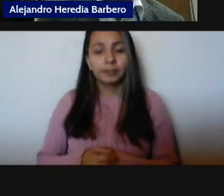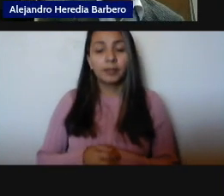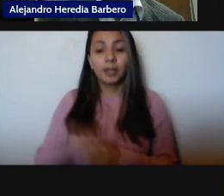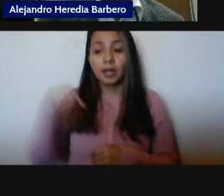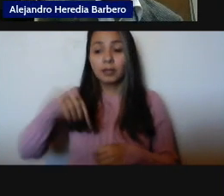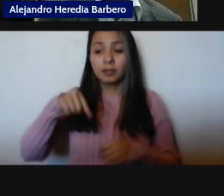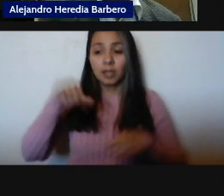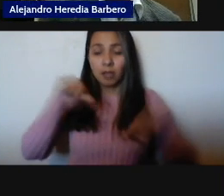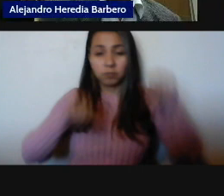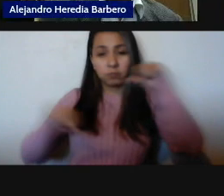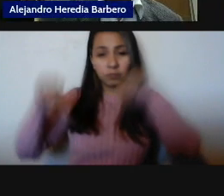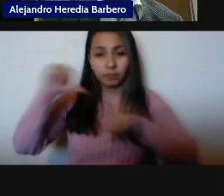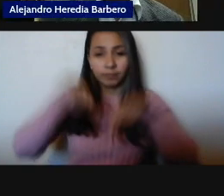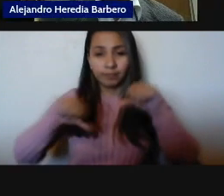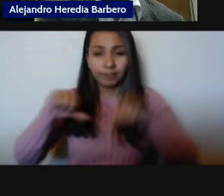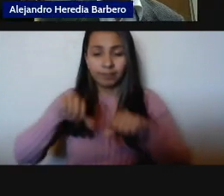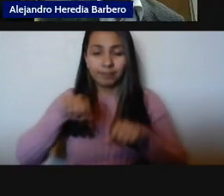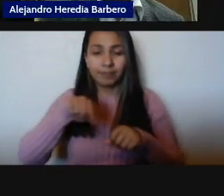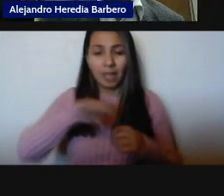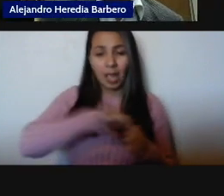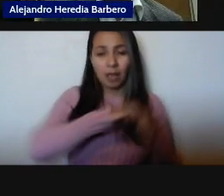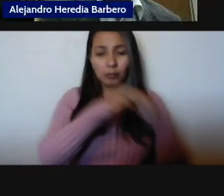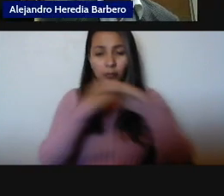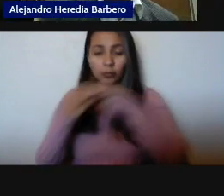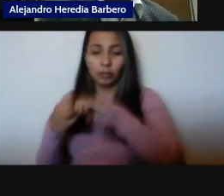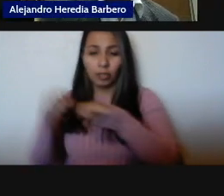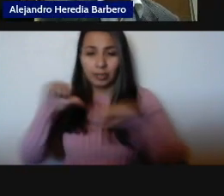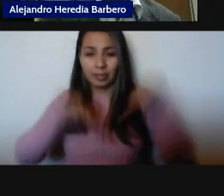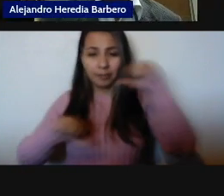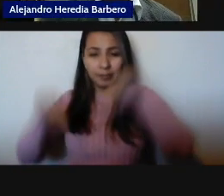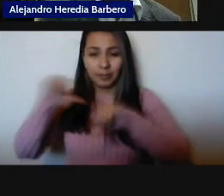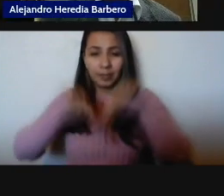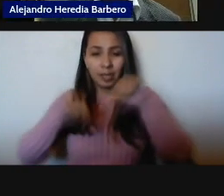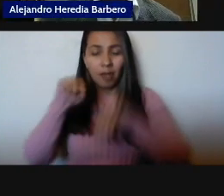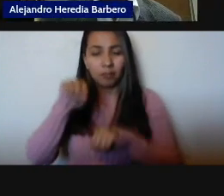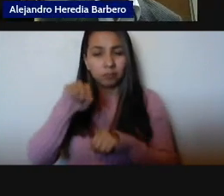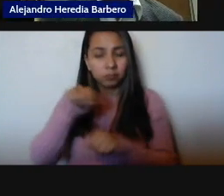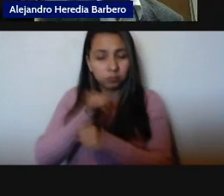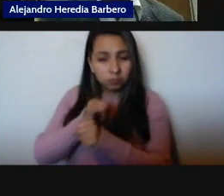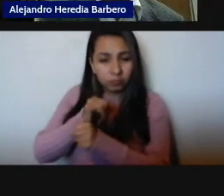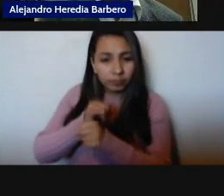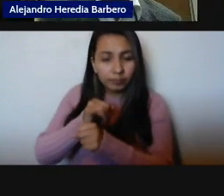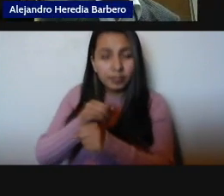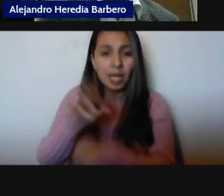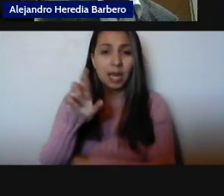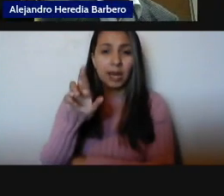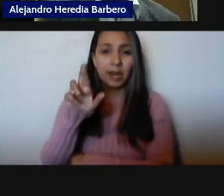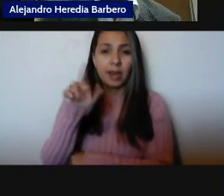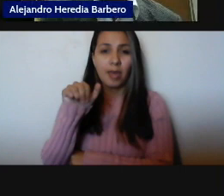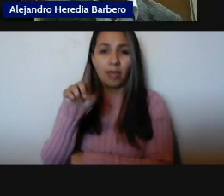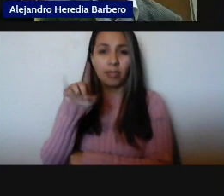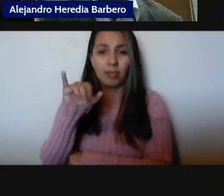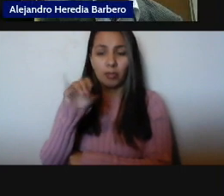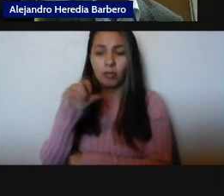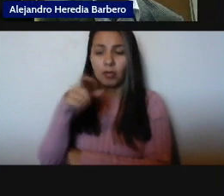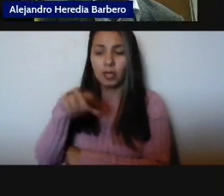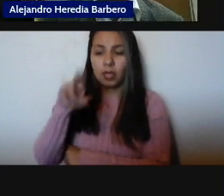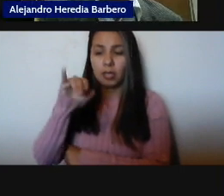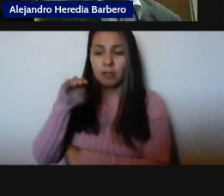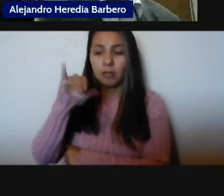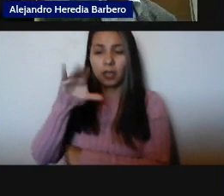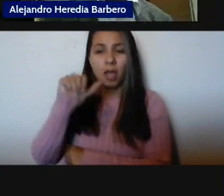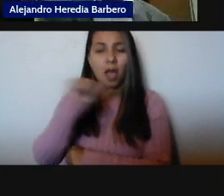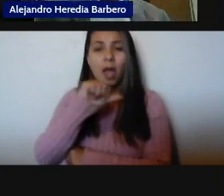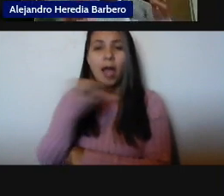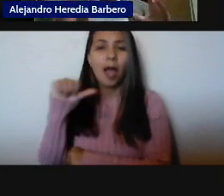el laboratorio de evolución química del Departamento de Química de Radiaciones y Radioquímica del Instituto de Ciencias Nucleares de la